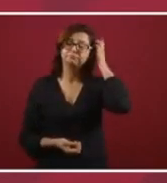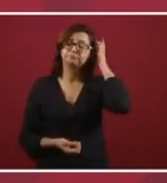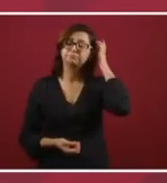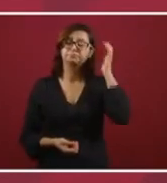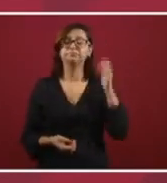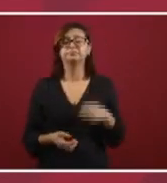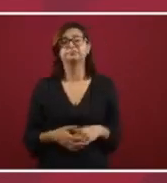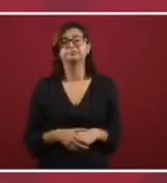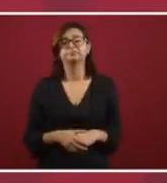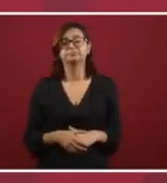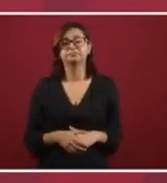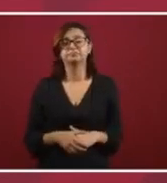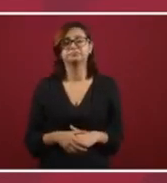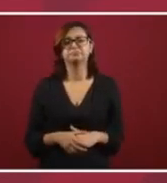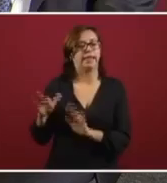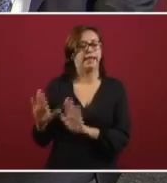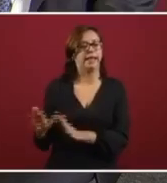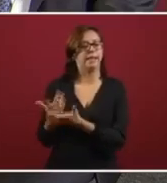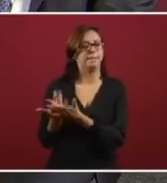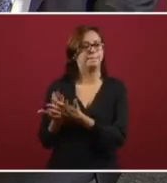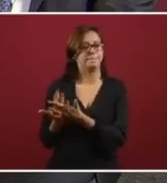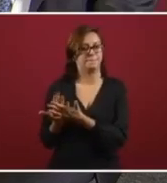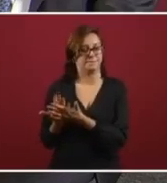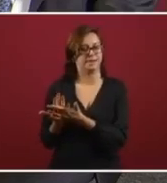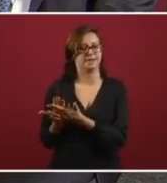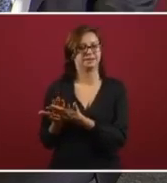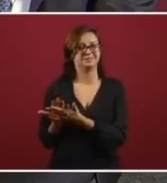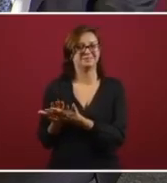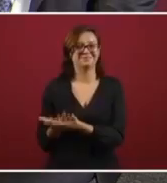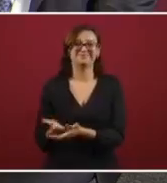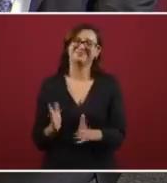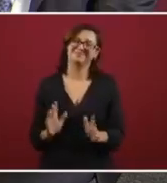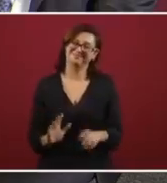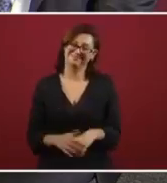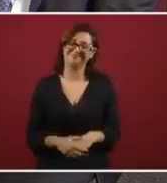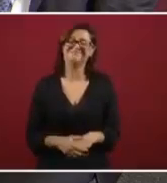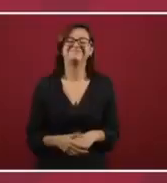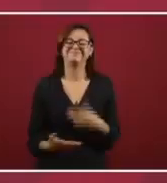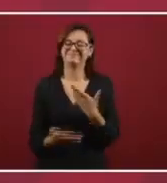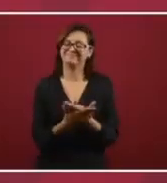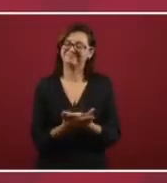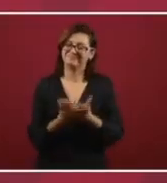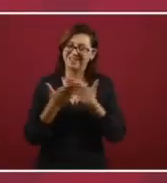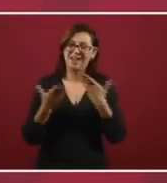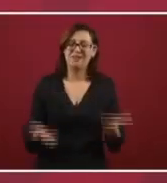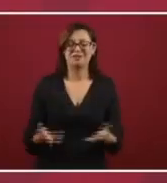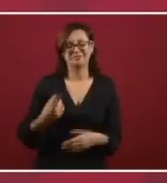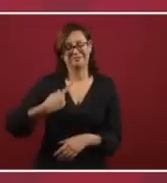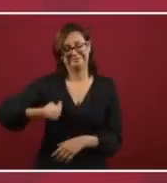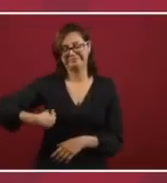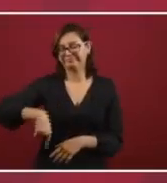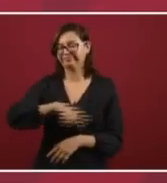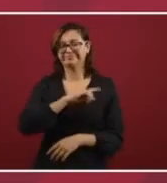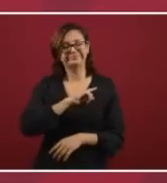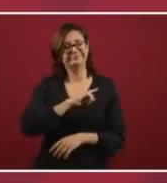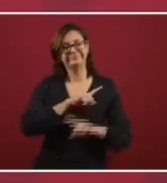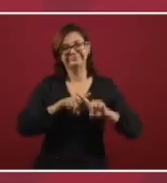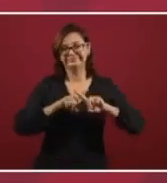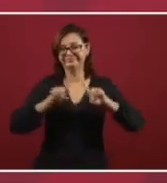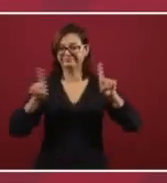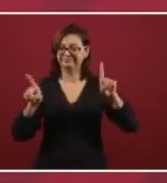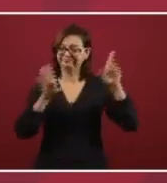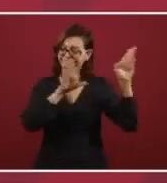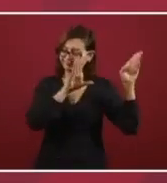estamos invirtiendo bien dijo que el éxito de la estrategia tiene que ver con la inversión en los campos del sur del país